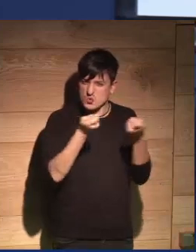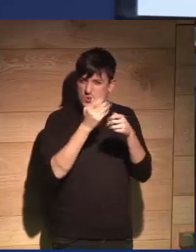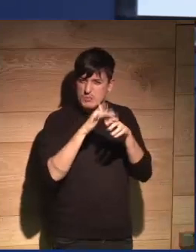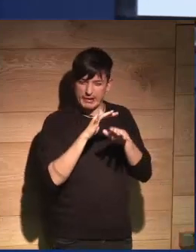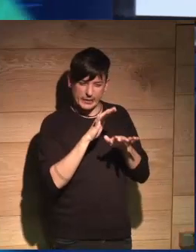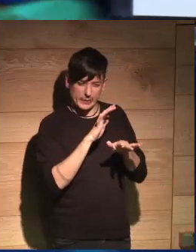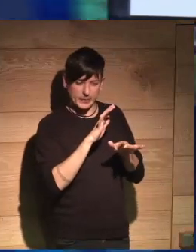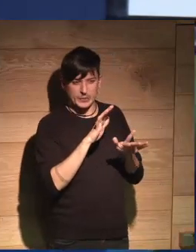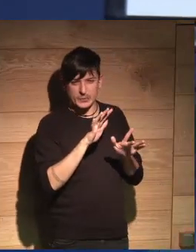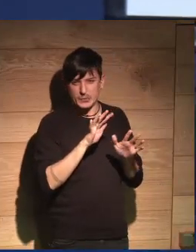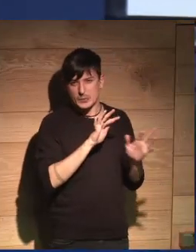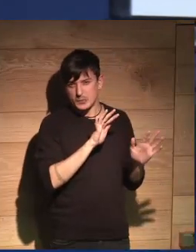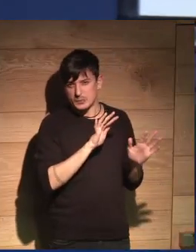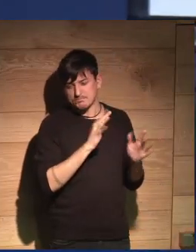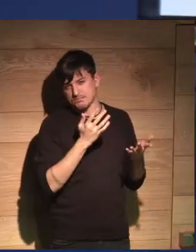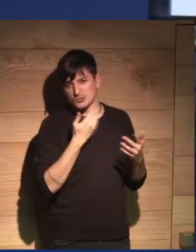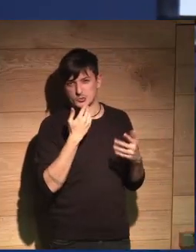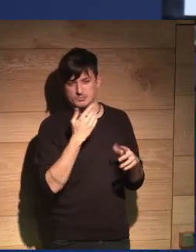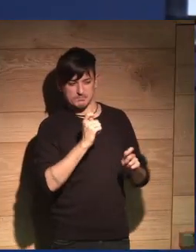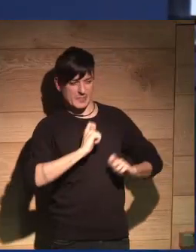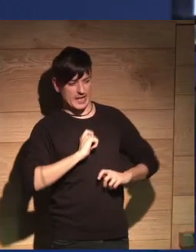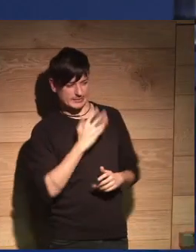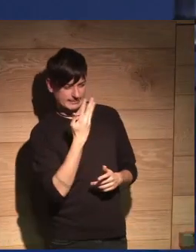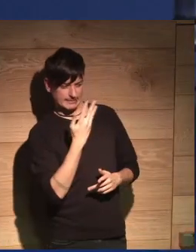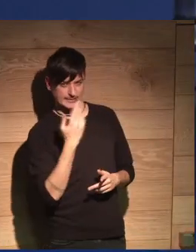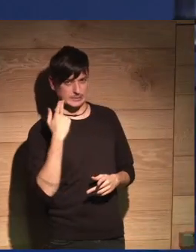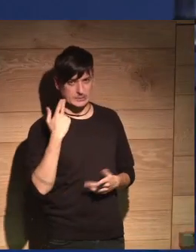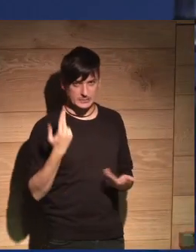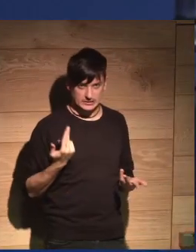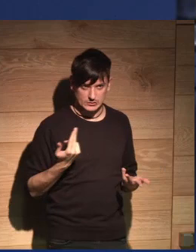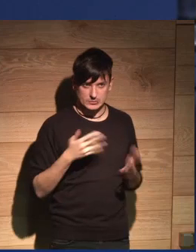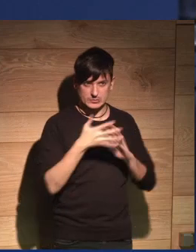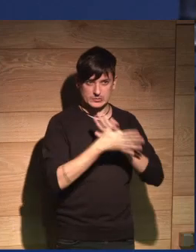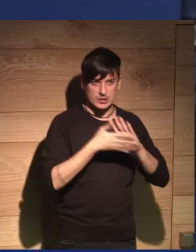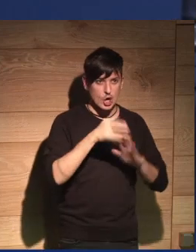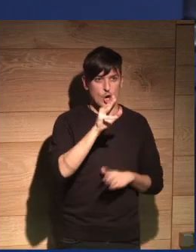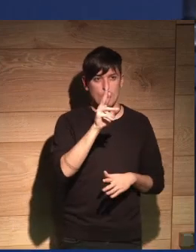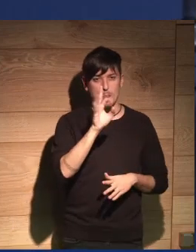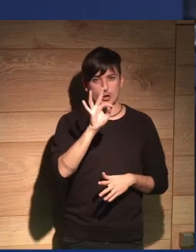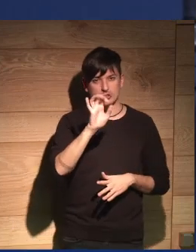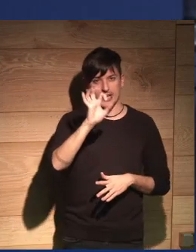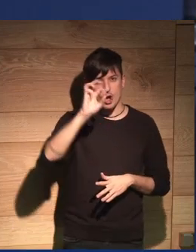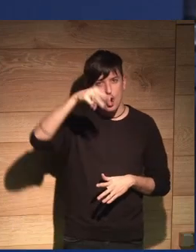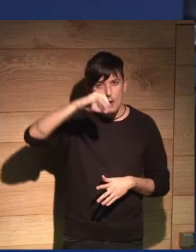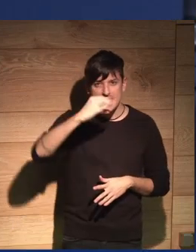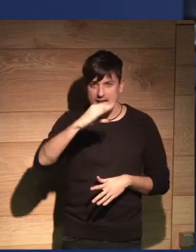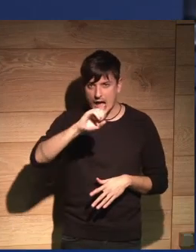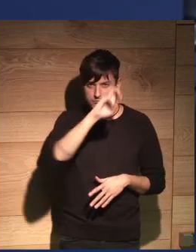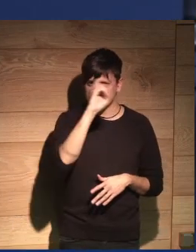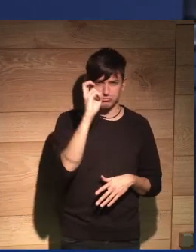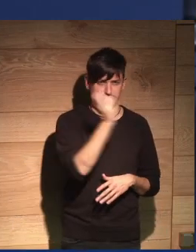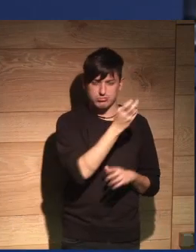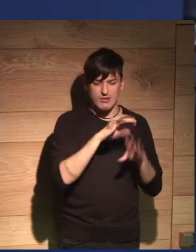esas nuevas ciencias. Entonces, ¿qué ocurre? Que hablé de metabolómica, de genómica, de proteómica, pero de una forma llana, de